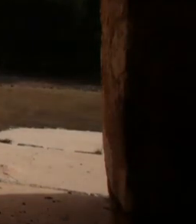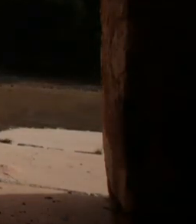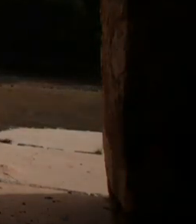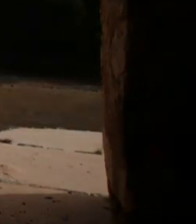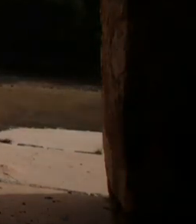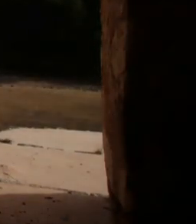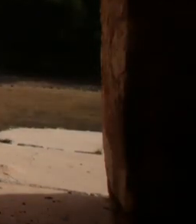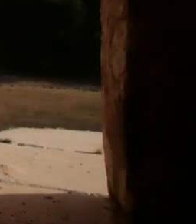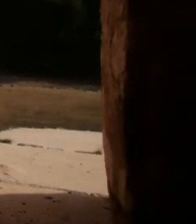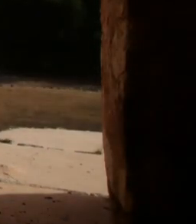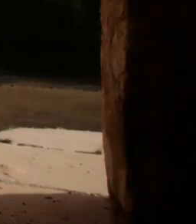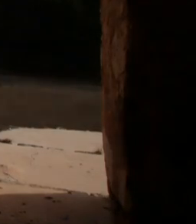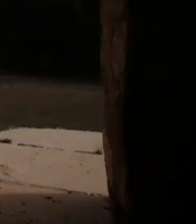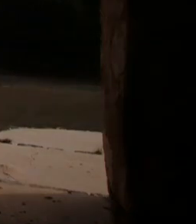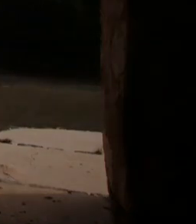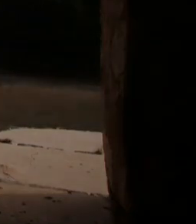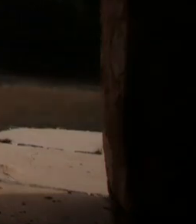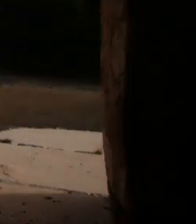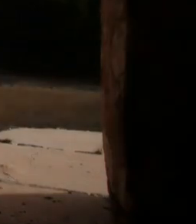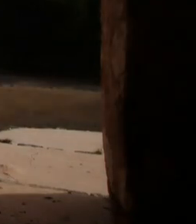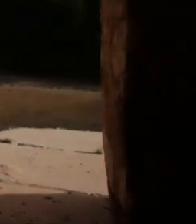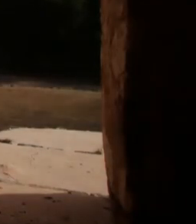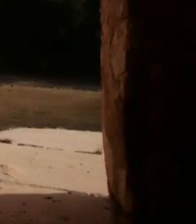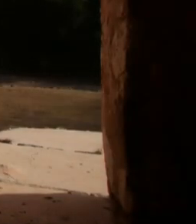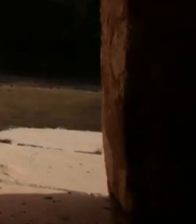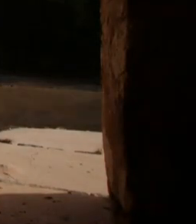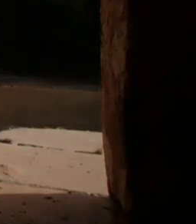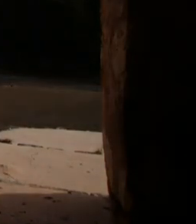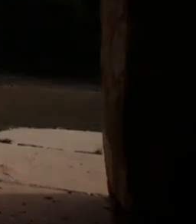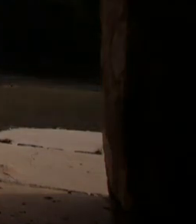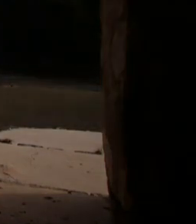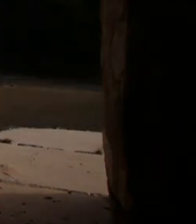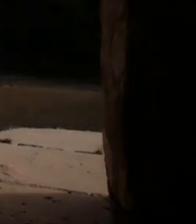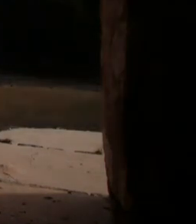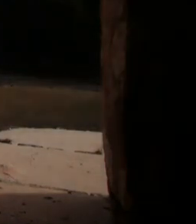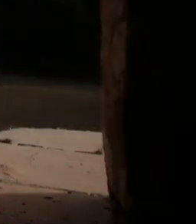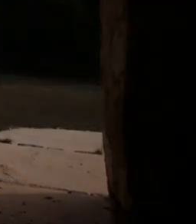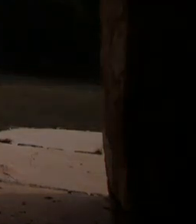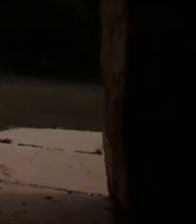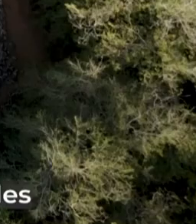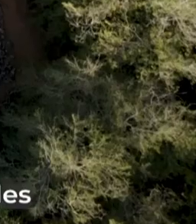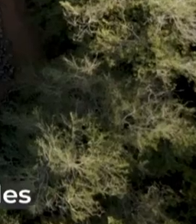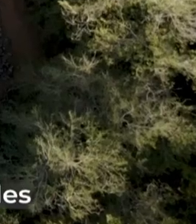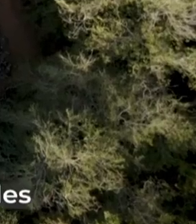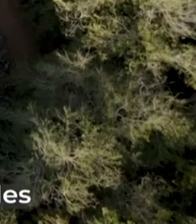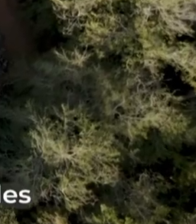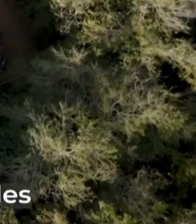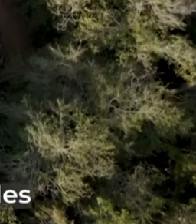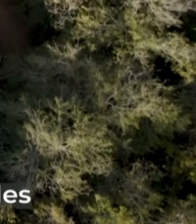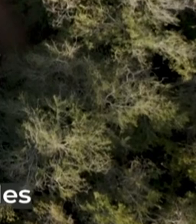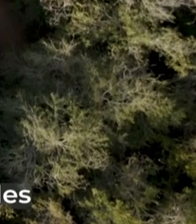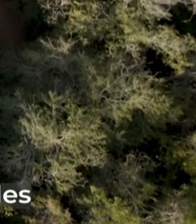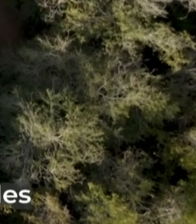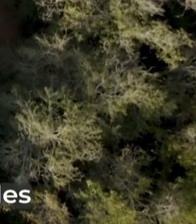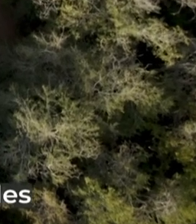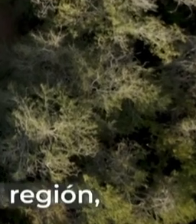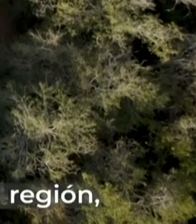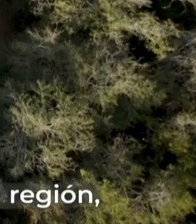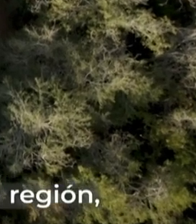Como vimos, Sayil fue ocupada por alrededor de 200 años. lo que la convierte en una de